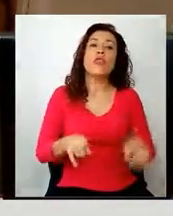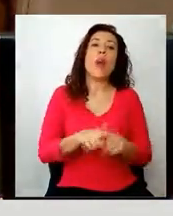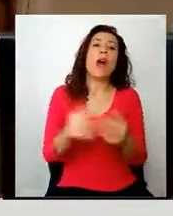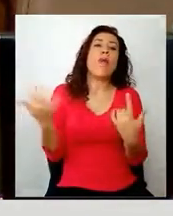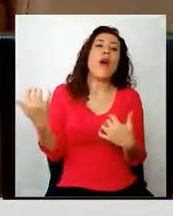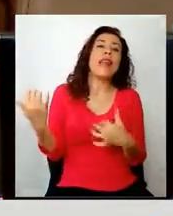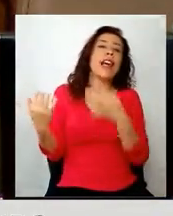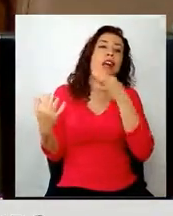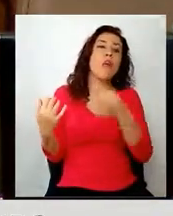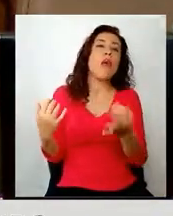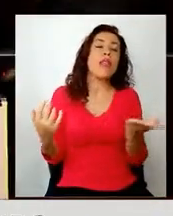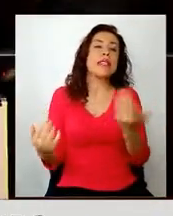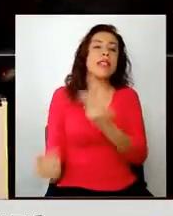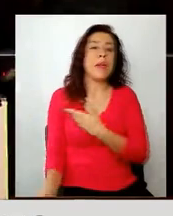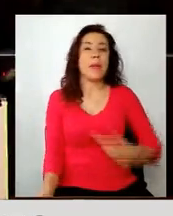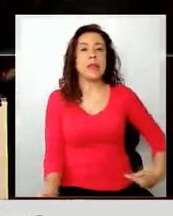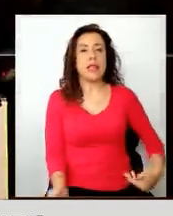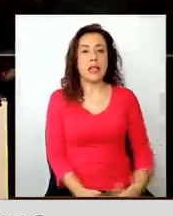excelencia